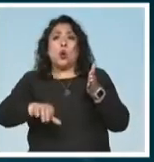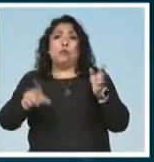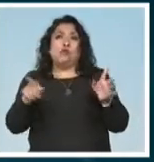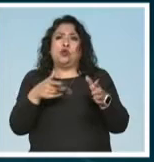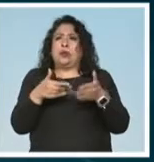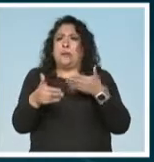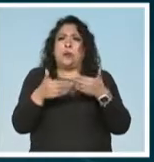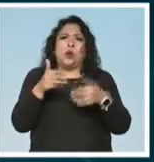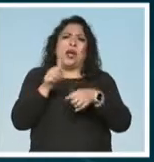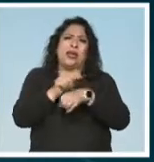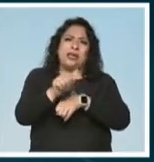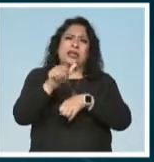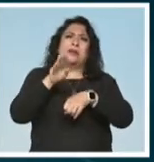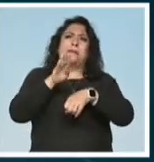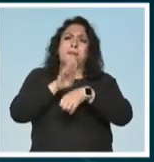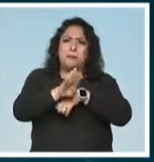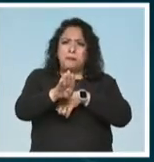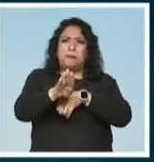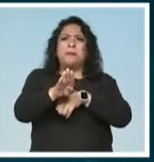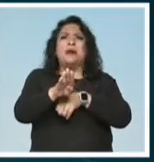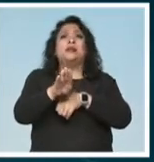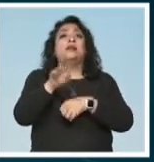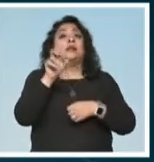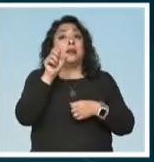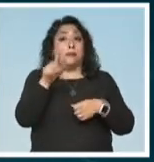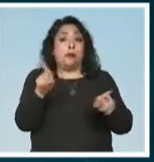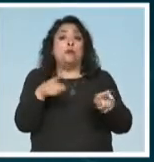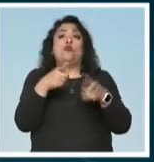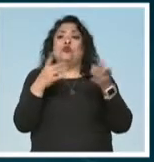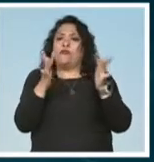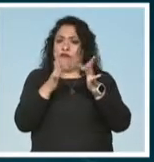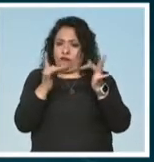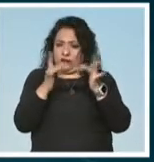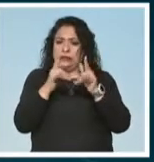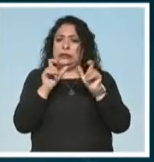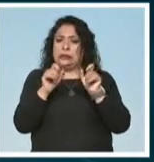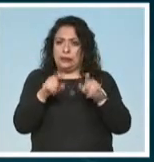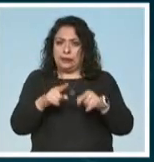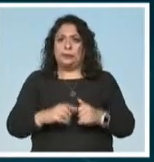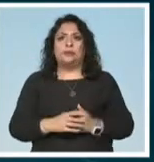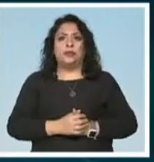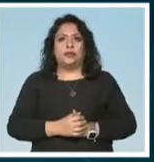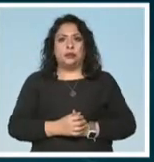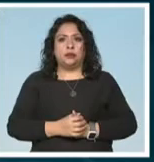popular argentina, brasileña y también música francesa.